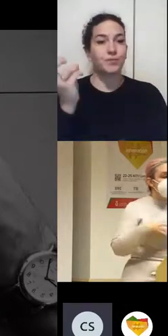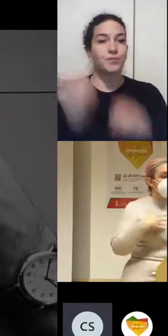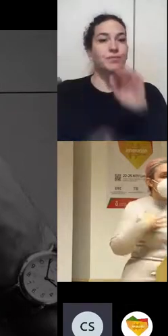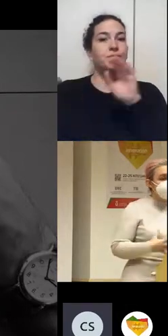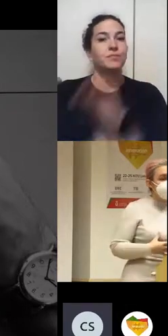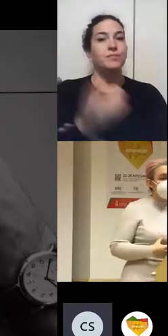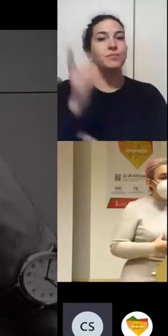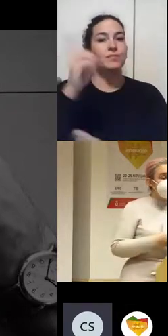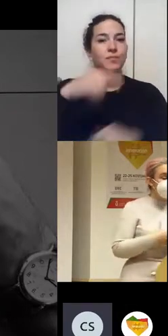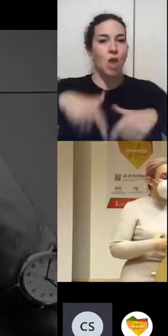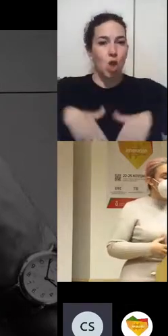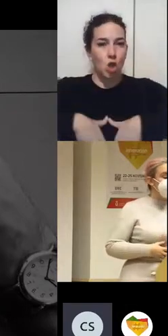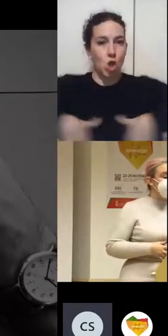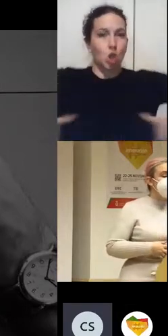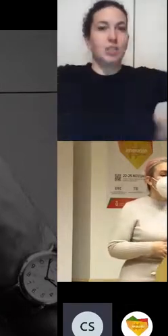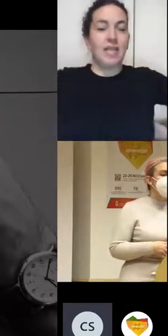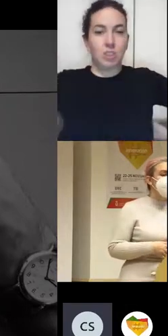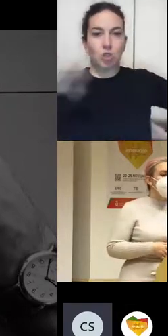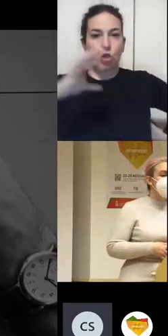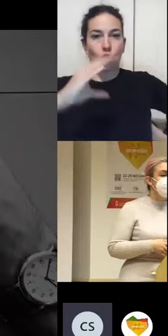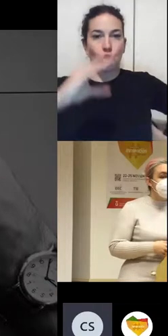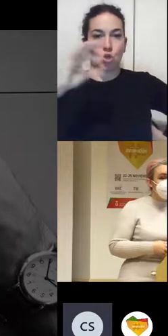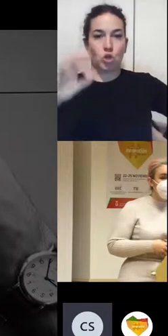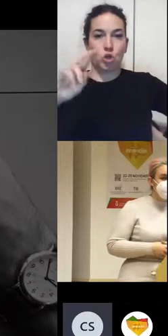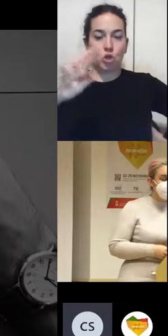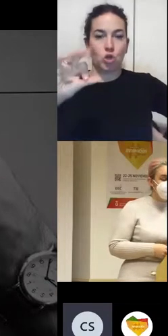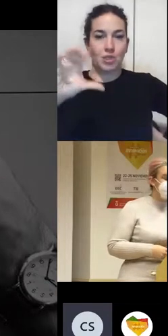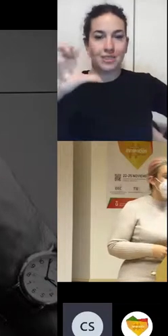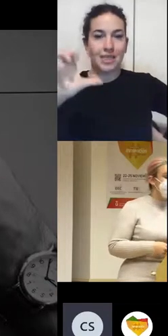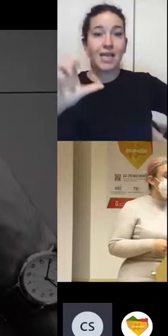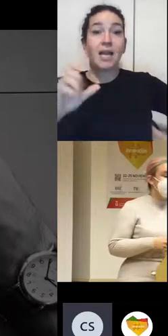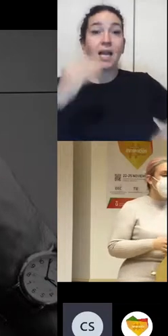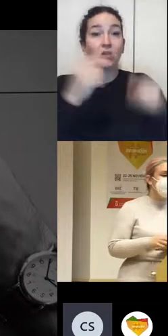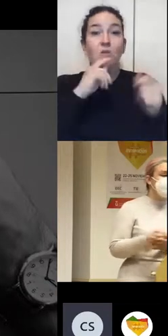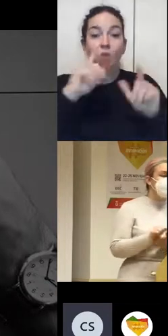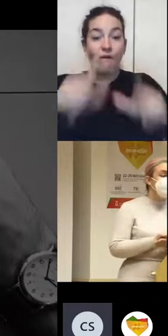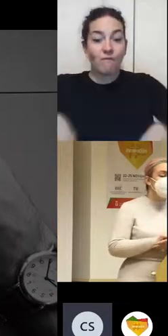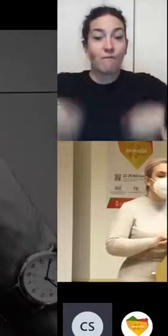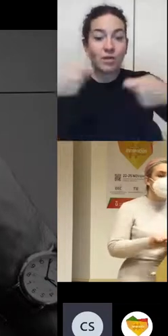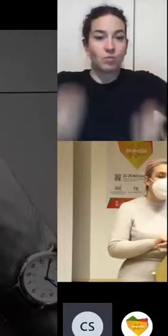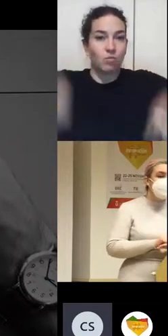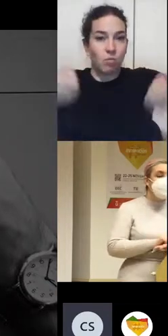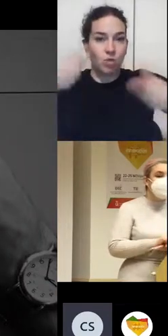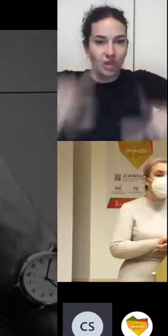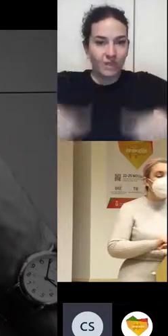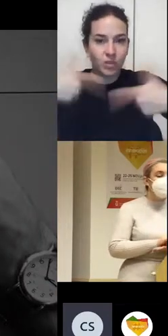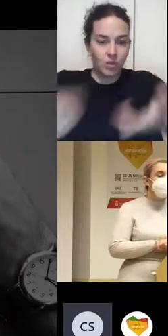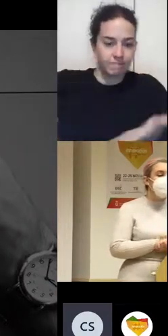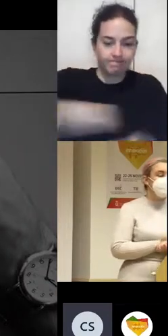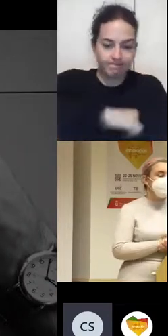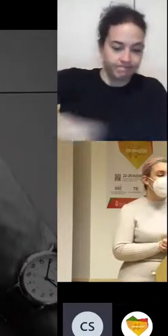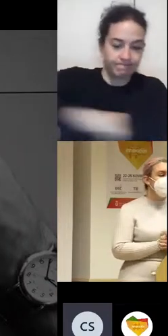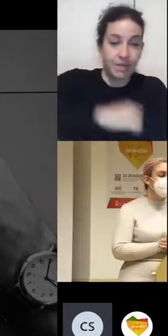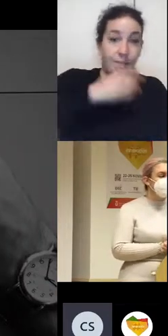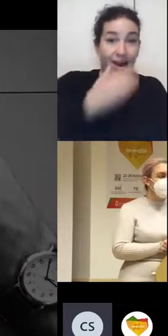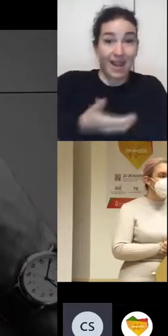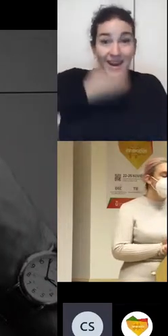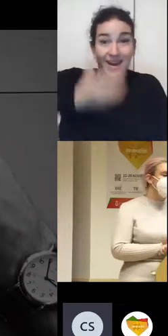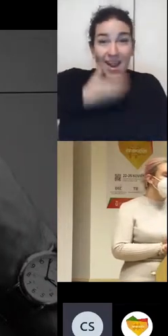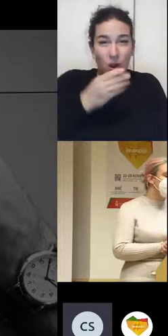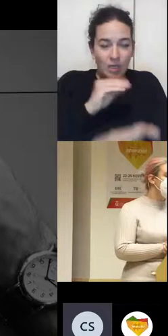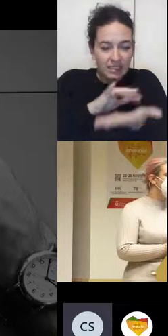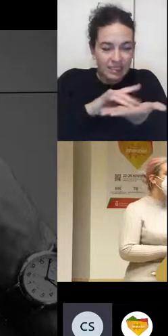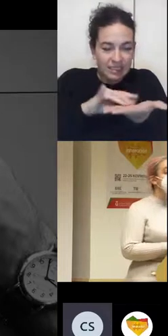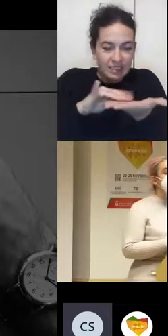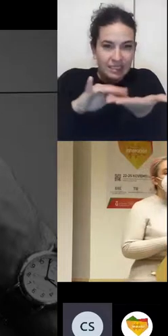de corsés hechos a base de bolsas de basura, que además había planchado para con el calor generar una textura sobre